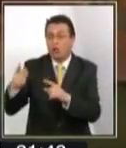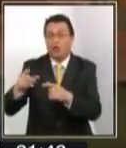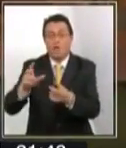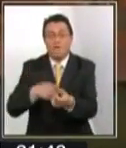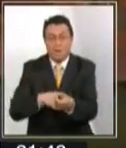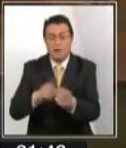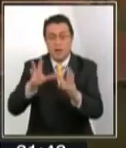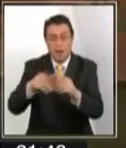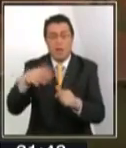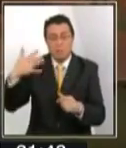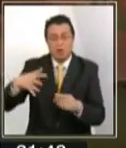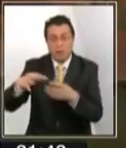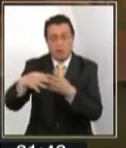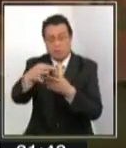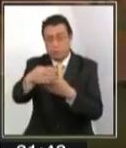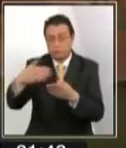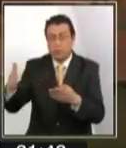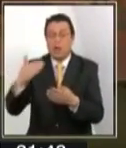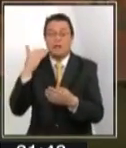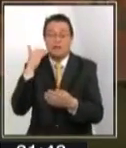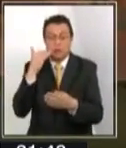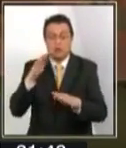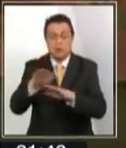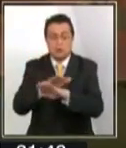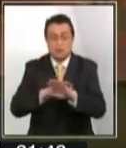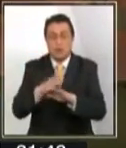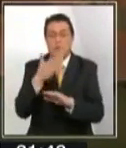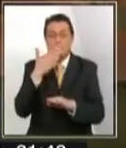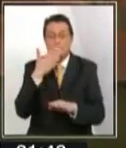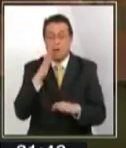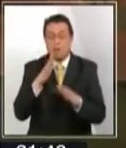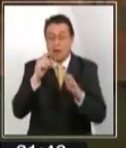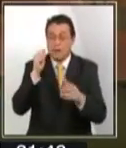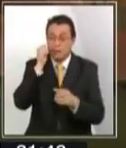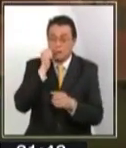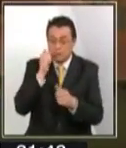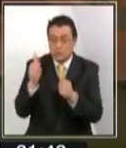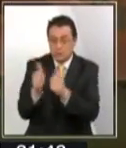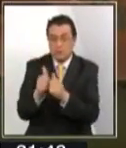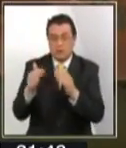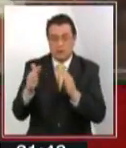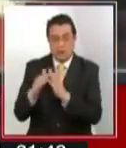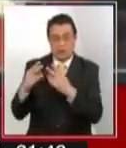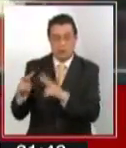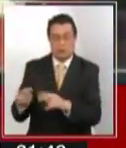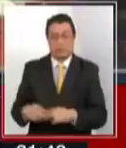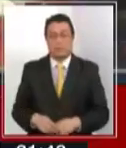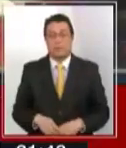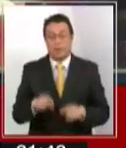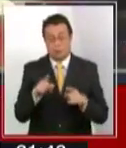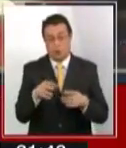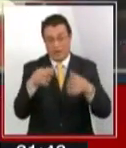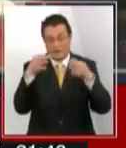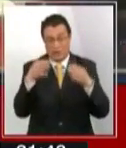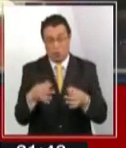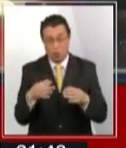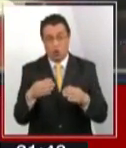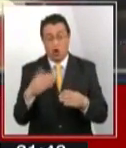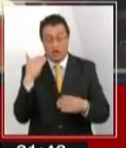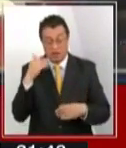pudiera nutrir al niño en un espacio más cercano a su hogar. ¿Están seguros hoy día los niños en el